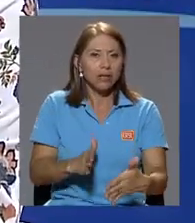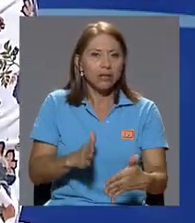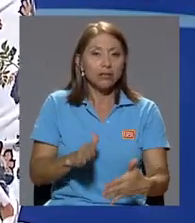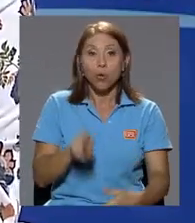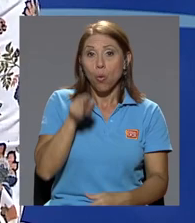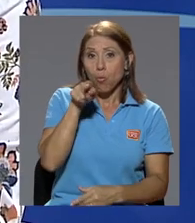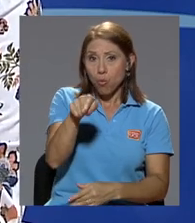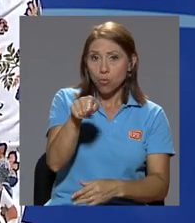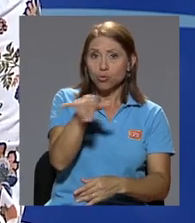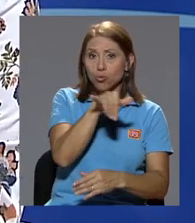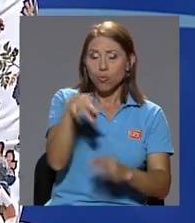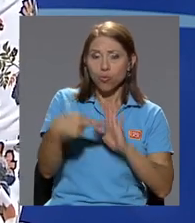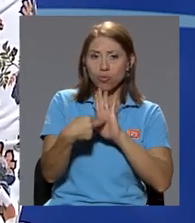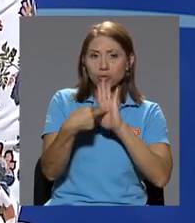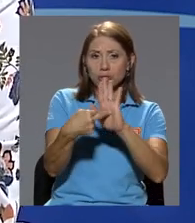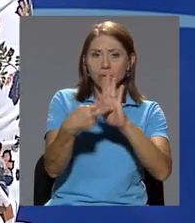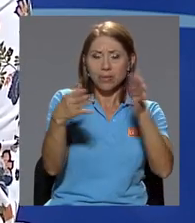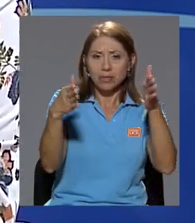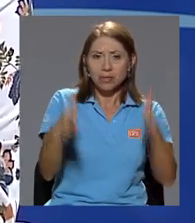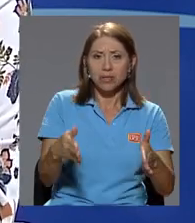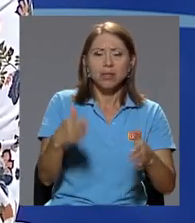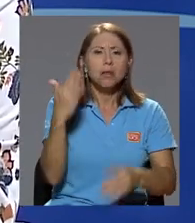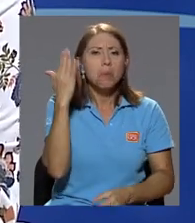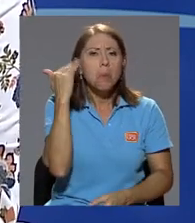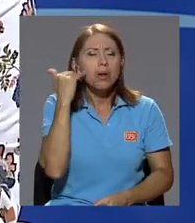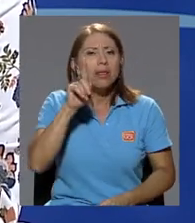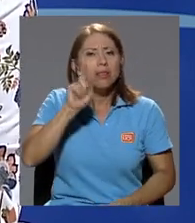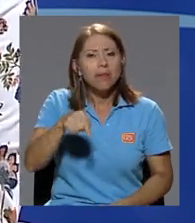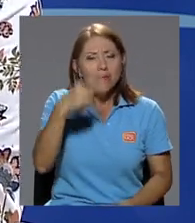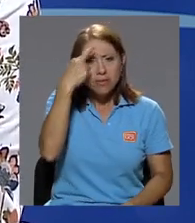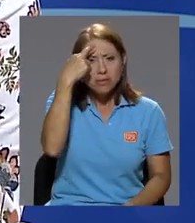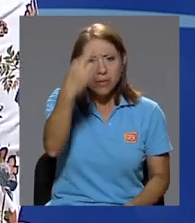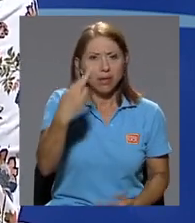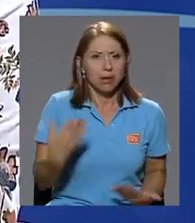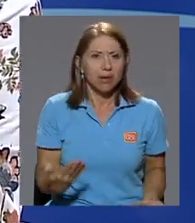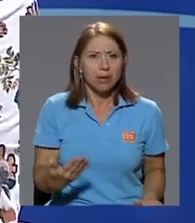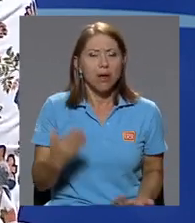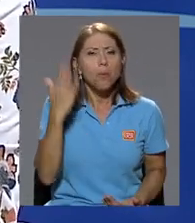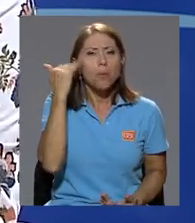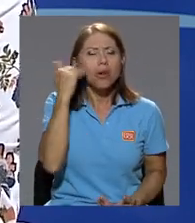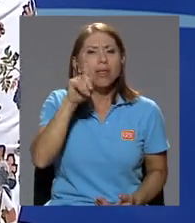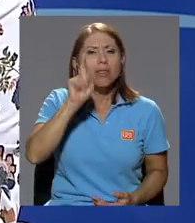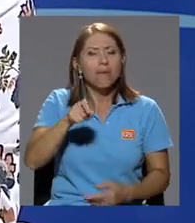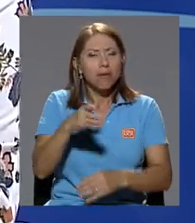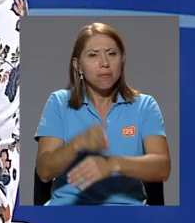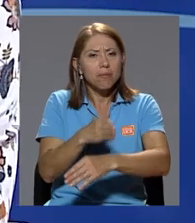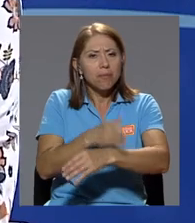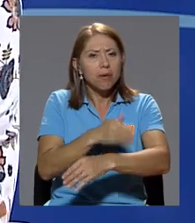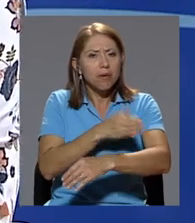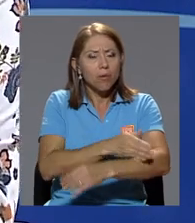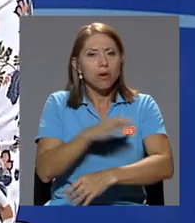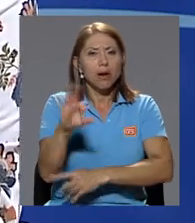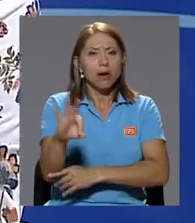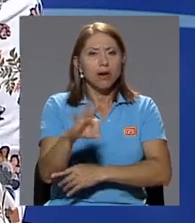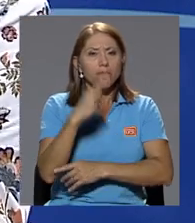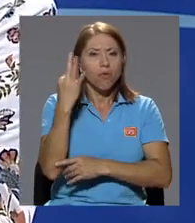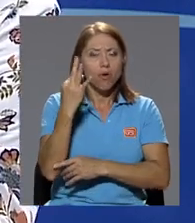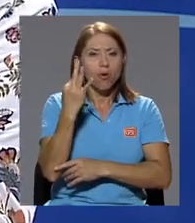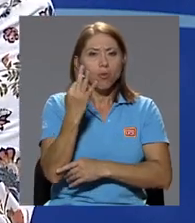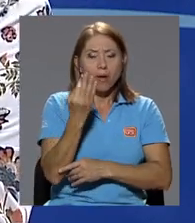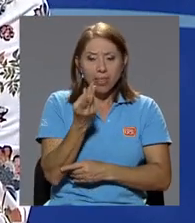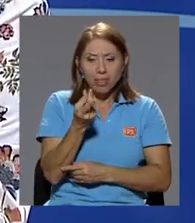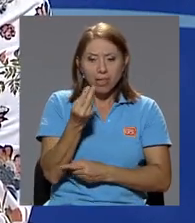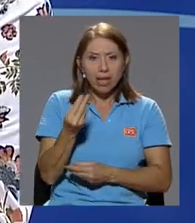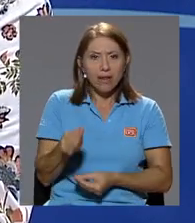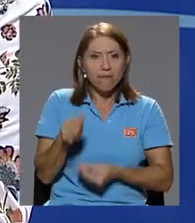comunidad estudiantil porque se debe de respetar o incluso porque se debe de mejorar la forma en que se asigna el